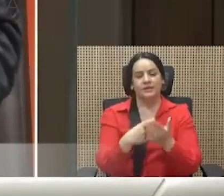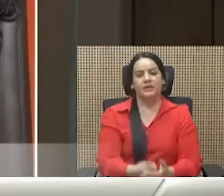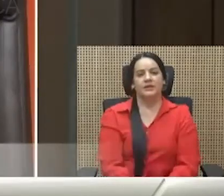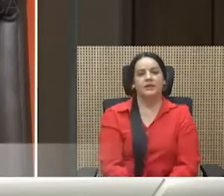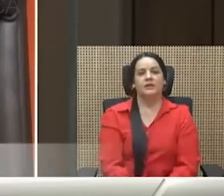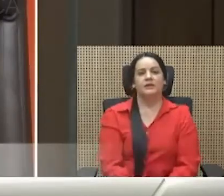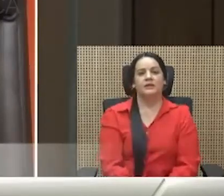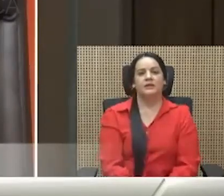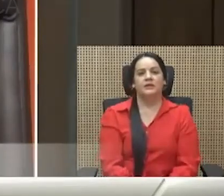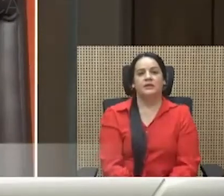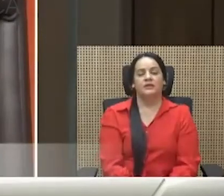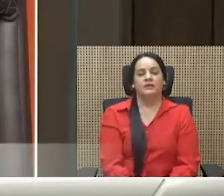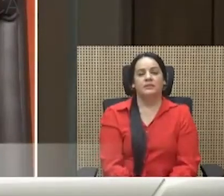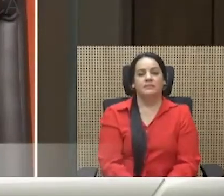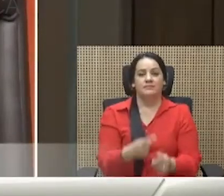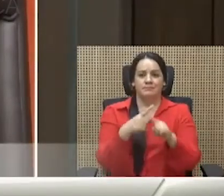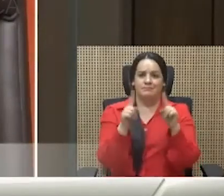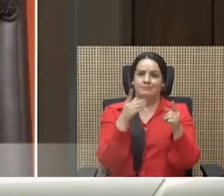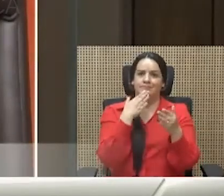Pero bueno,